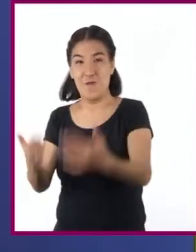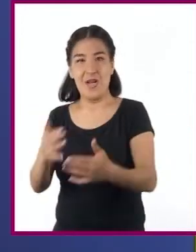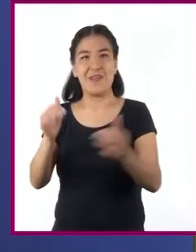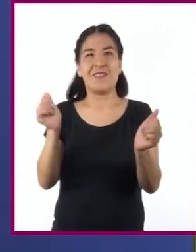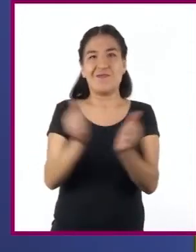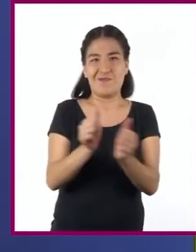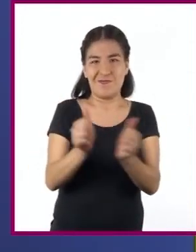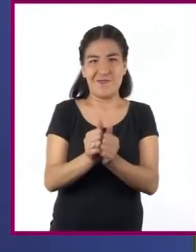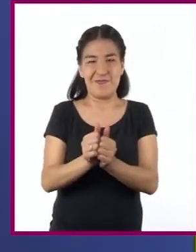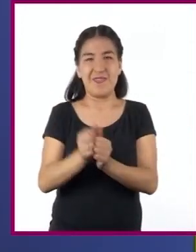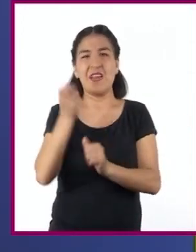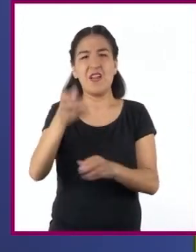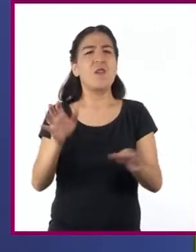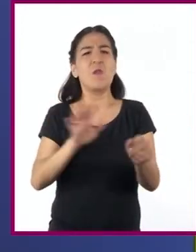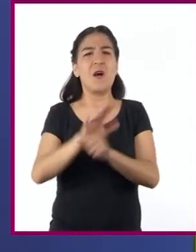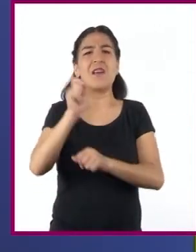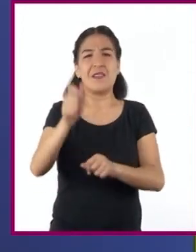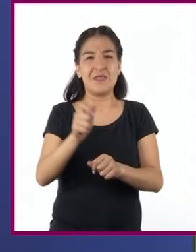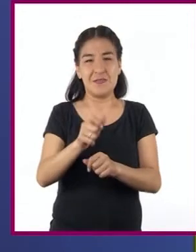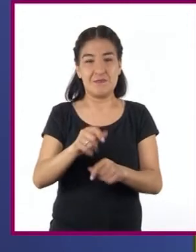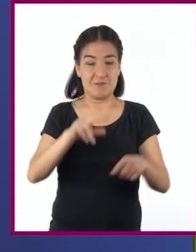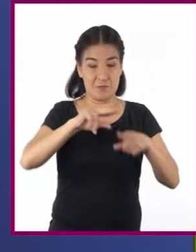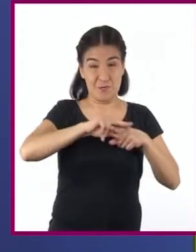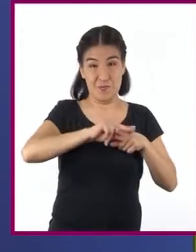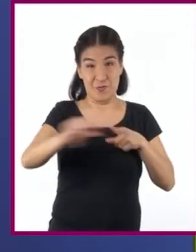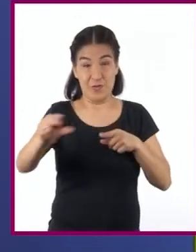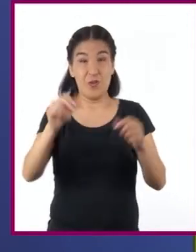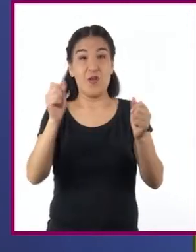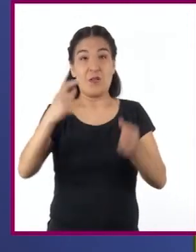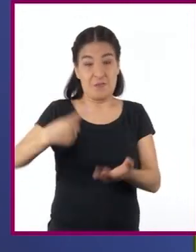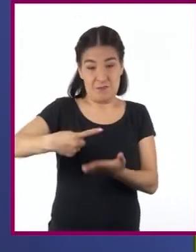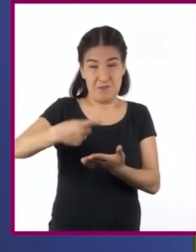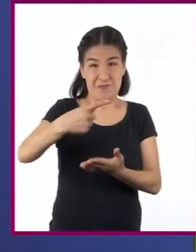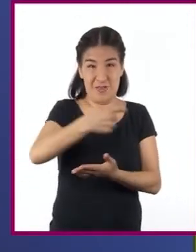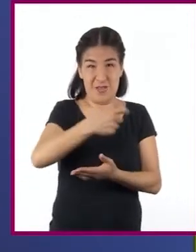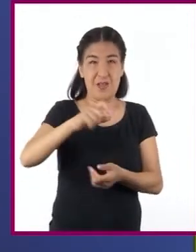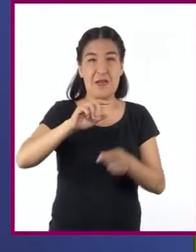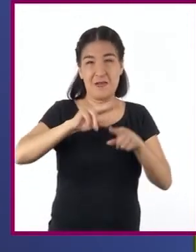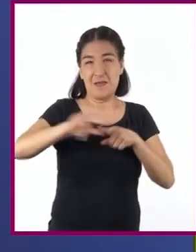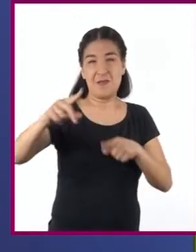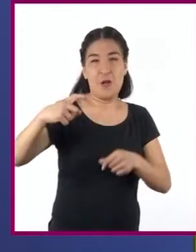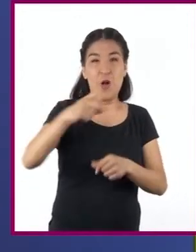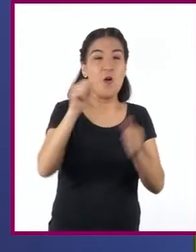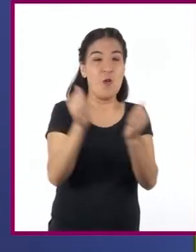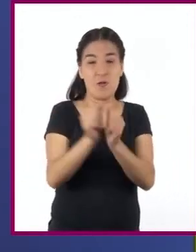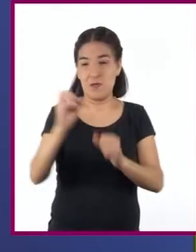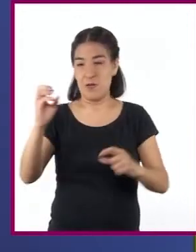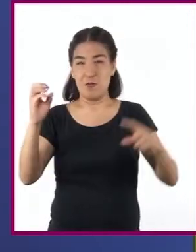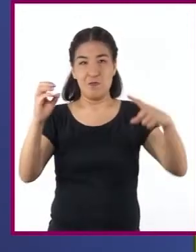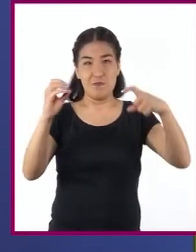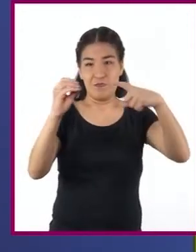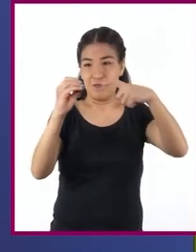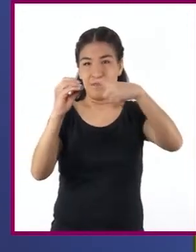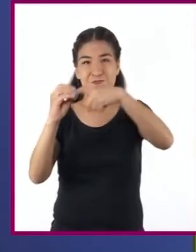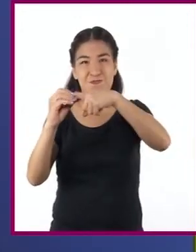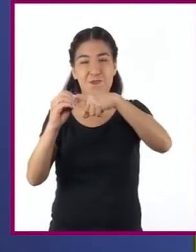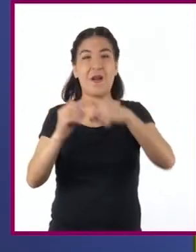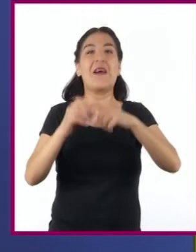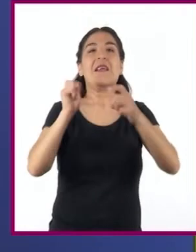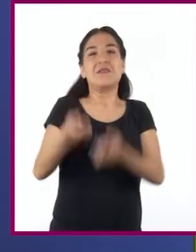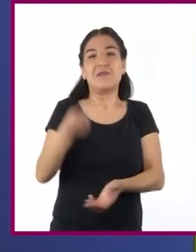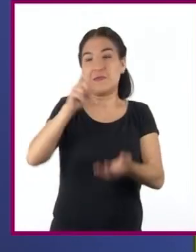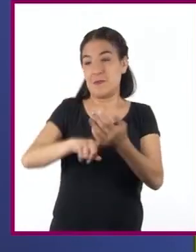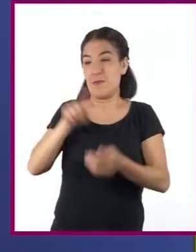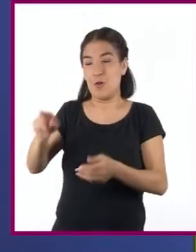fecundación, la unión del óvulo con el esperma, es decir, los gametos, ocurre fuera del cuerpo de la hembra, por lo